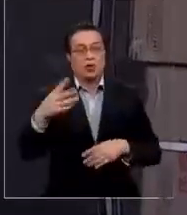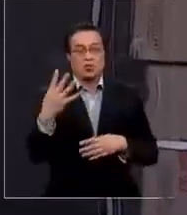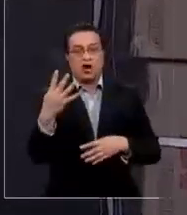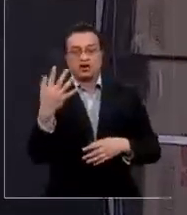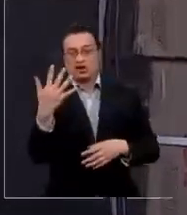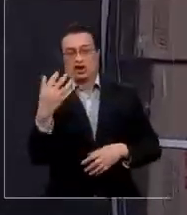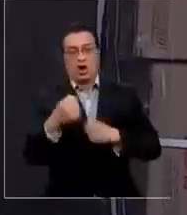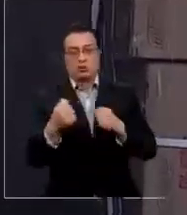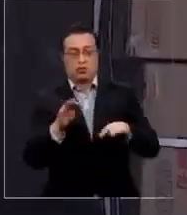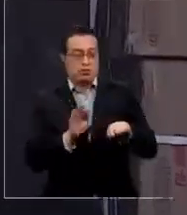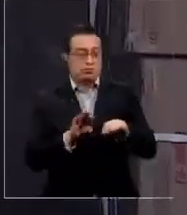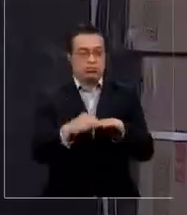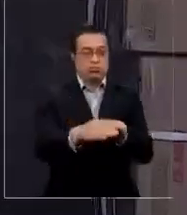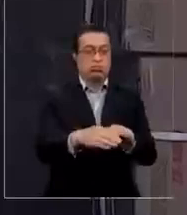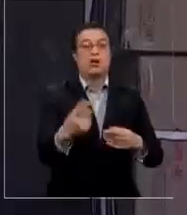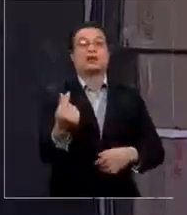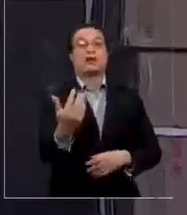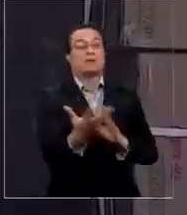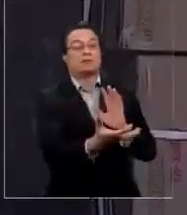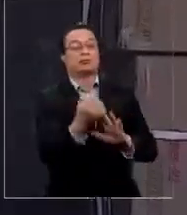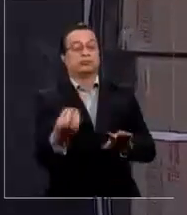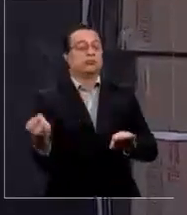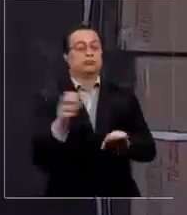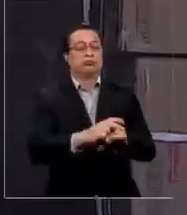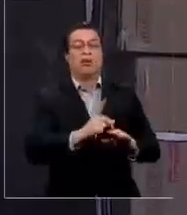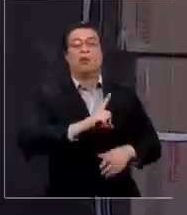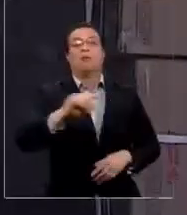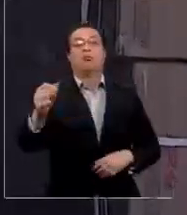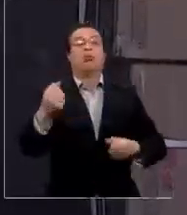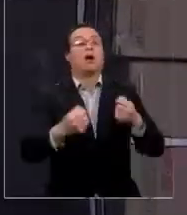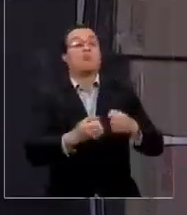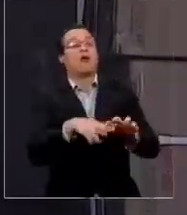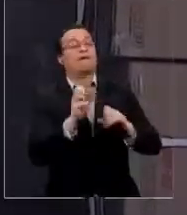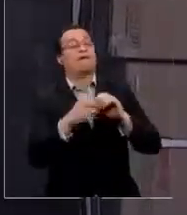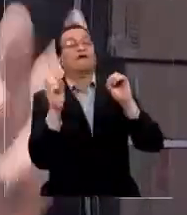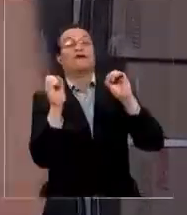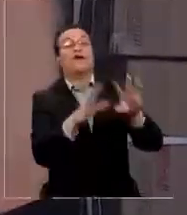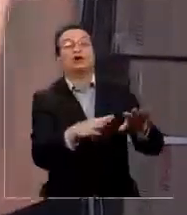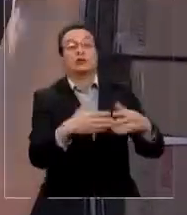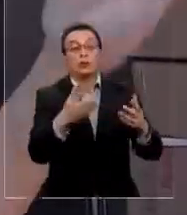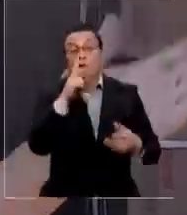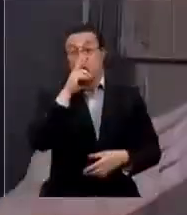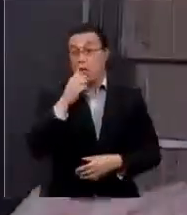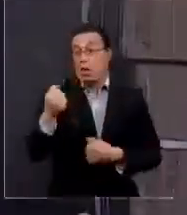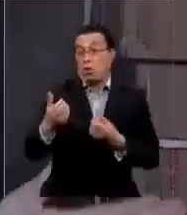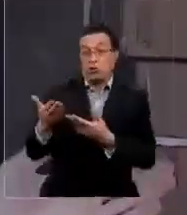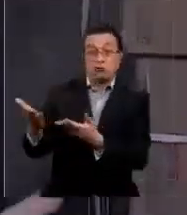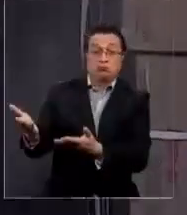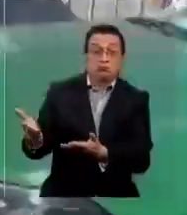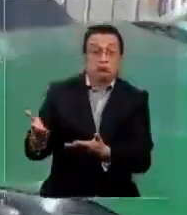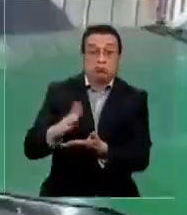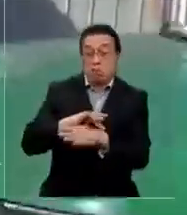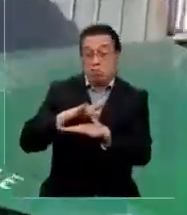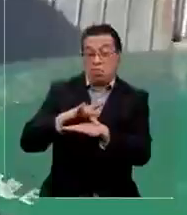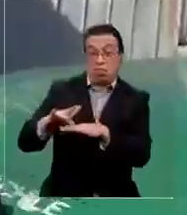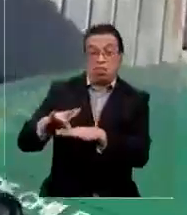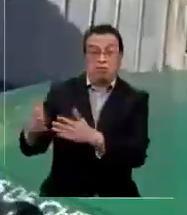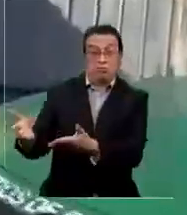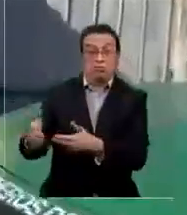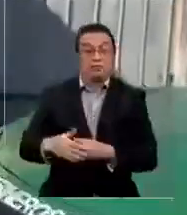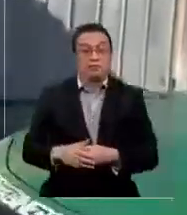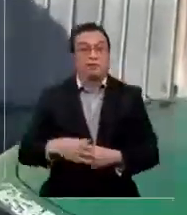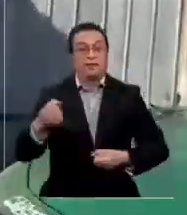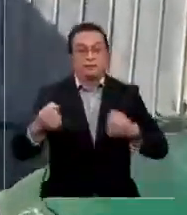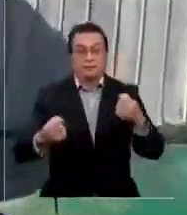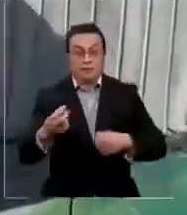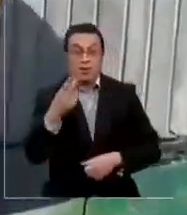rodean, las llaves y pum, arrancan con el camión. Después el camión aparece, como apareció ese camión ahí, sin nada. Esta vez fue un